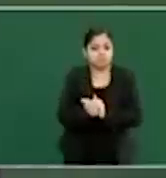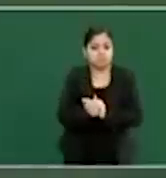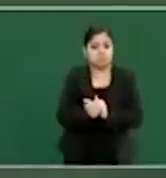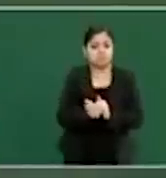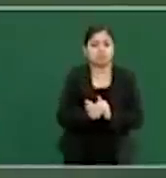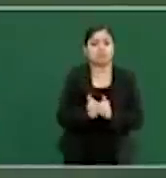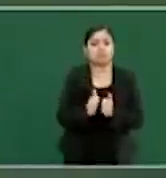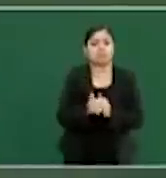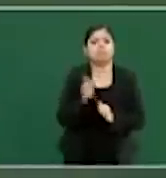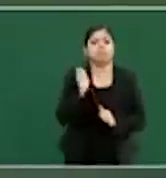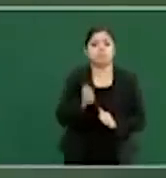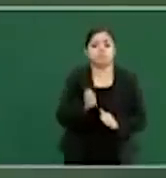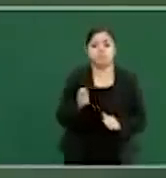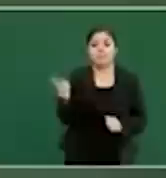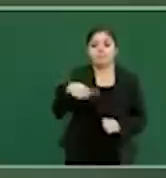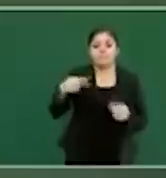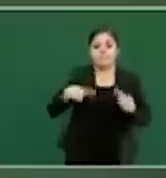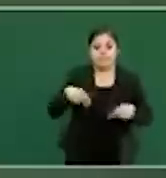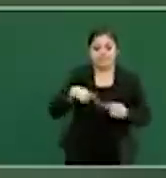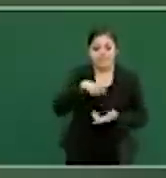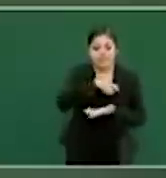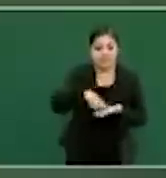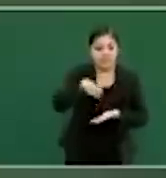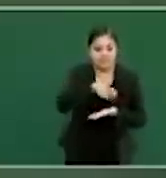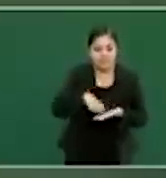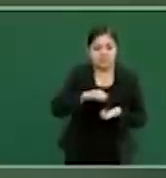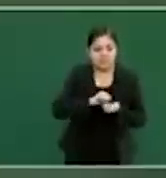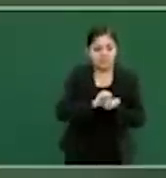confianza del consumidor